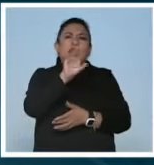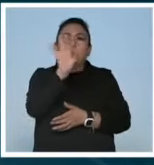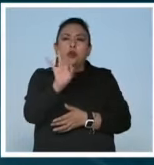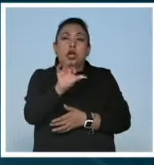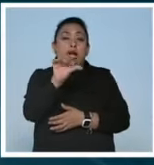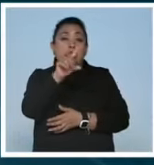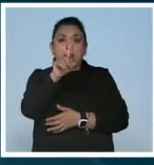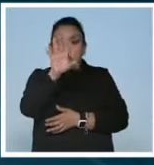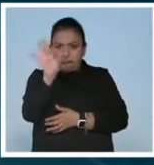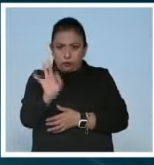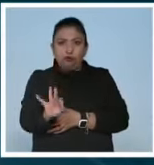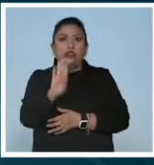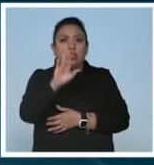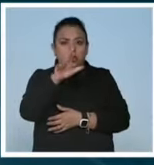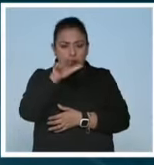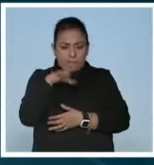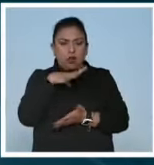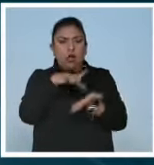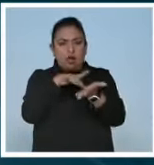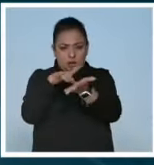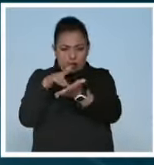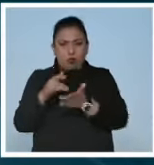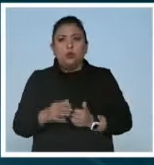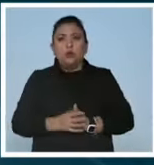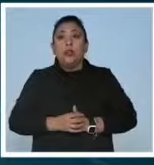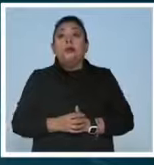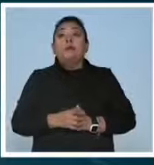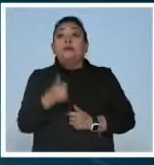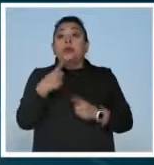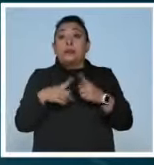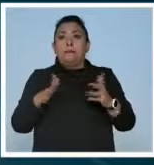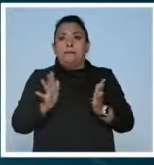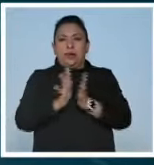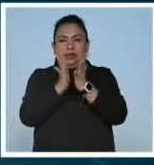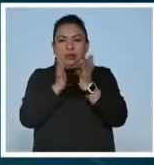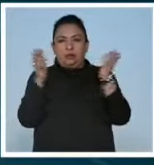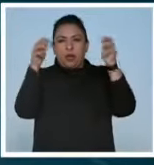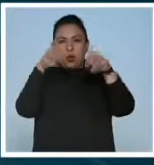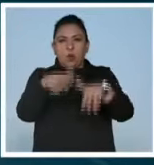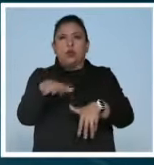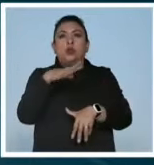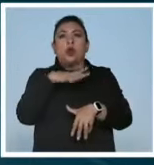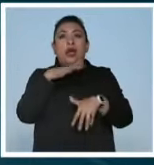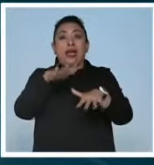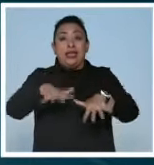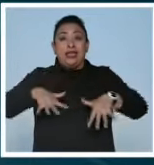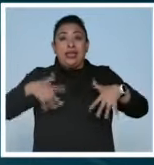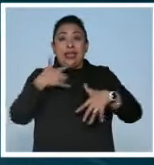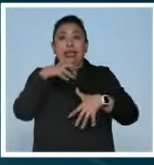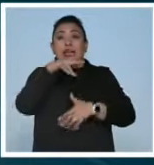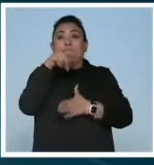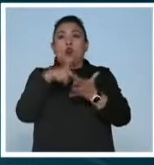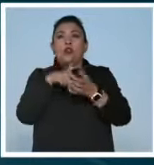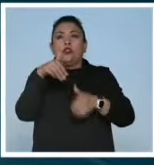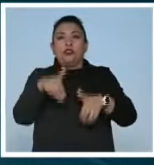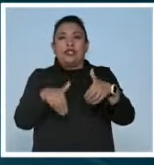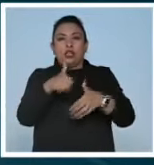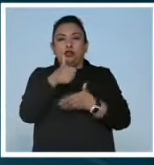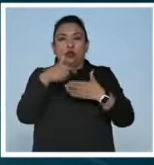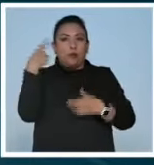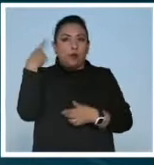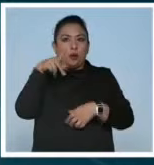hasta el 100% de las becas. Los participantes del encuentro ofrecerán una gala de danza en el Teatro de la Ciudad de